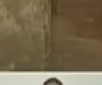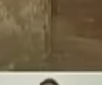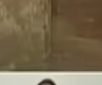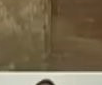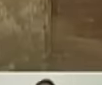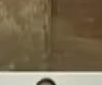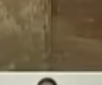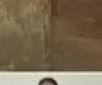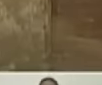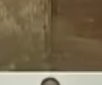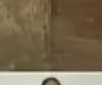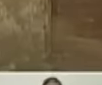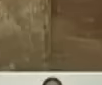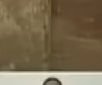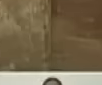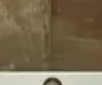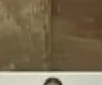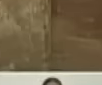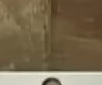Y pido al pueblo paz.